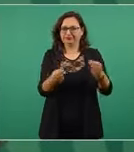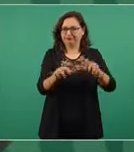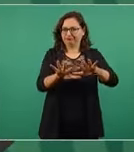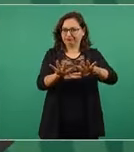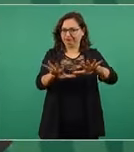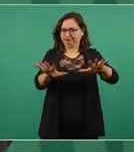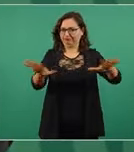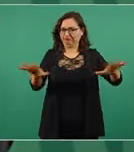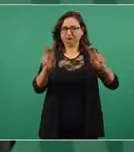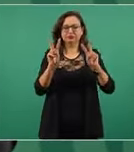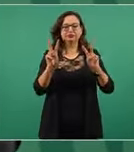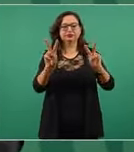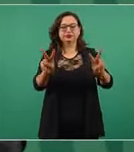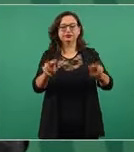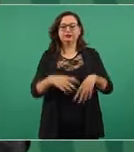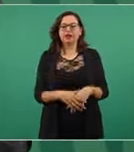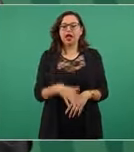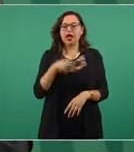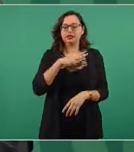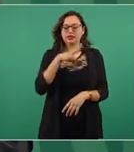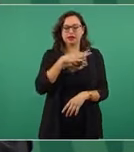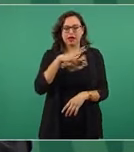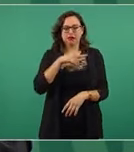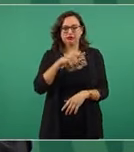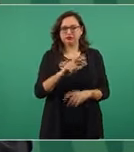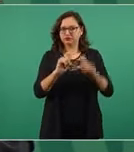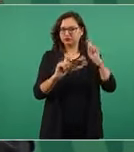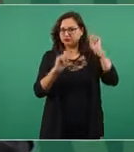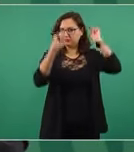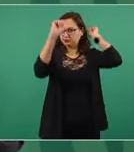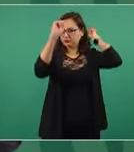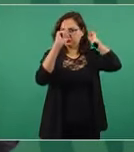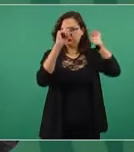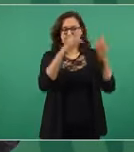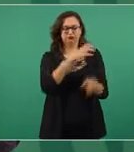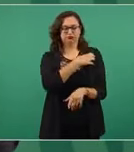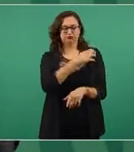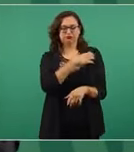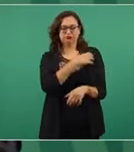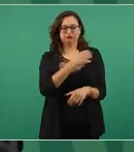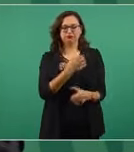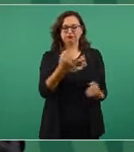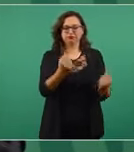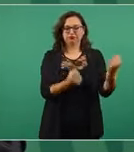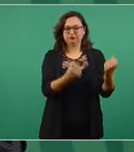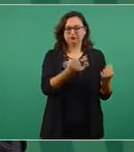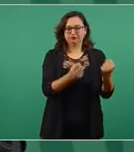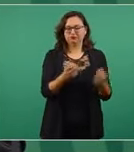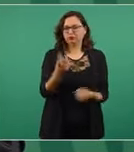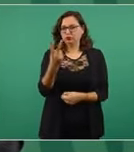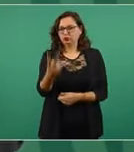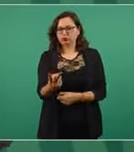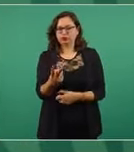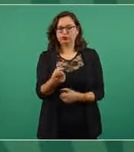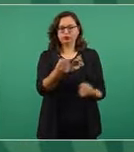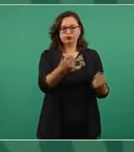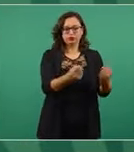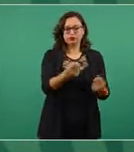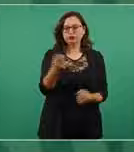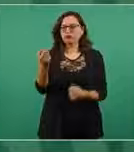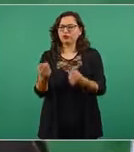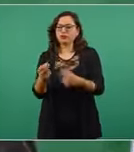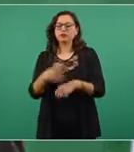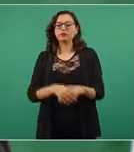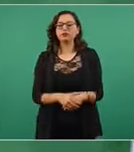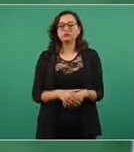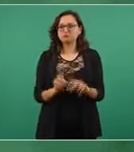capitán, piloto y el copiloto. Entonces empieza la